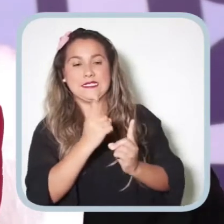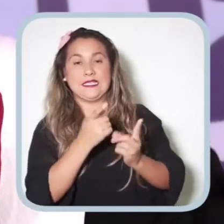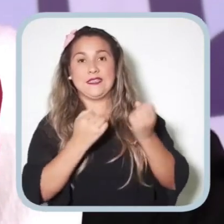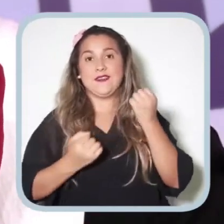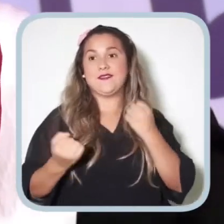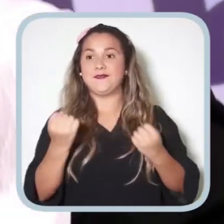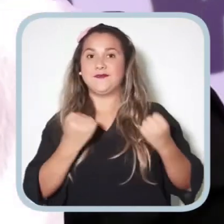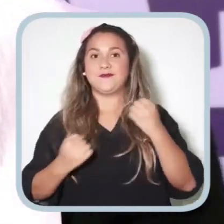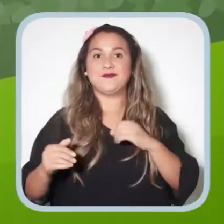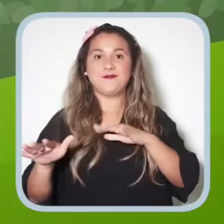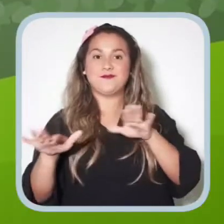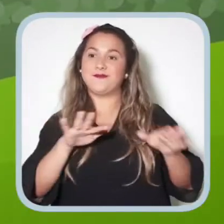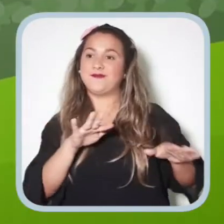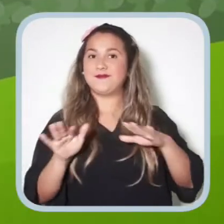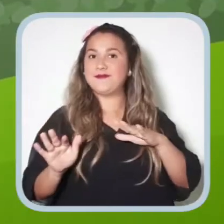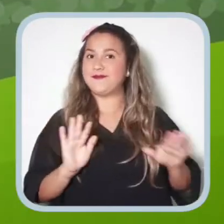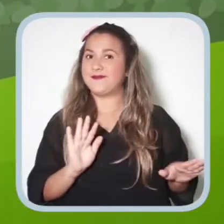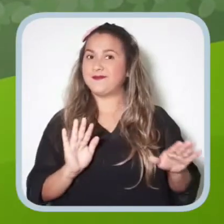twist.